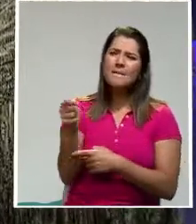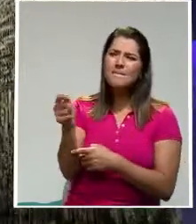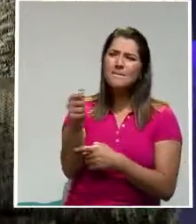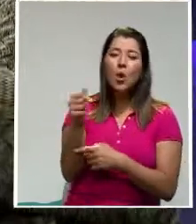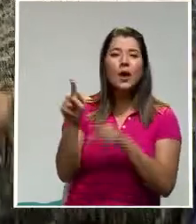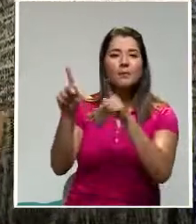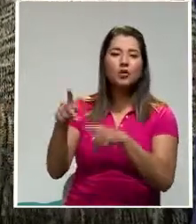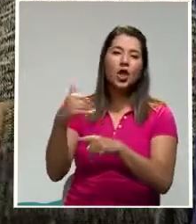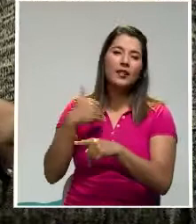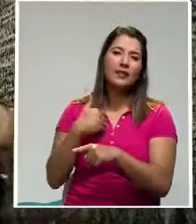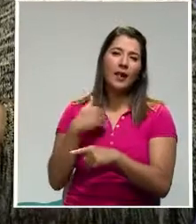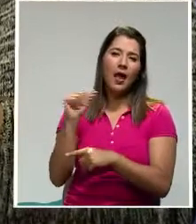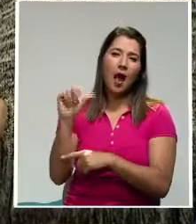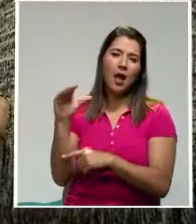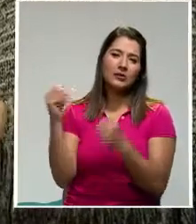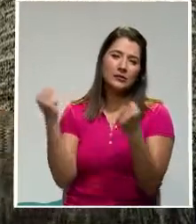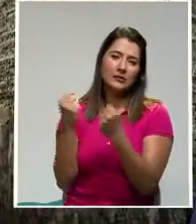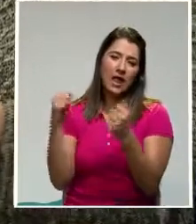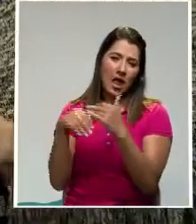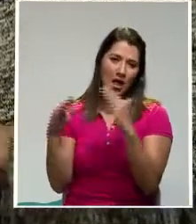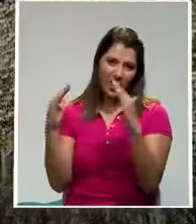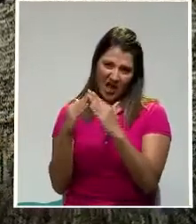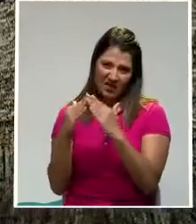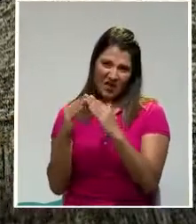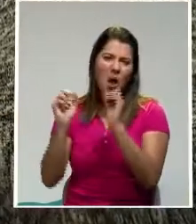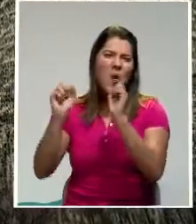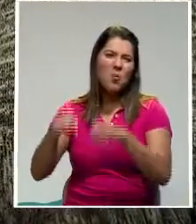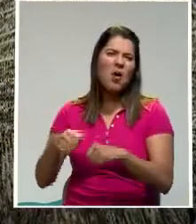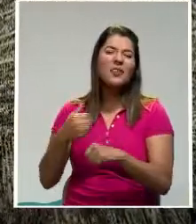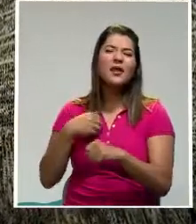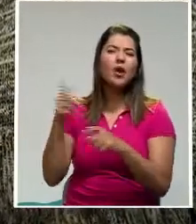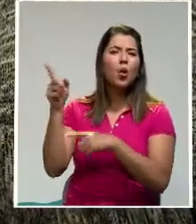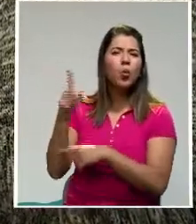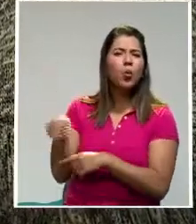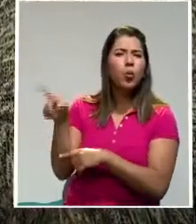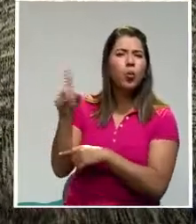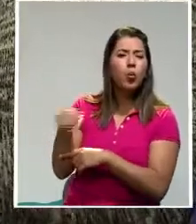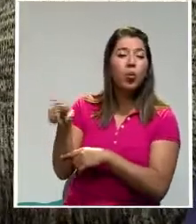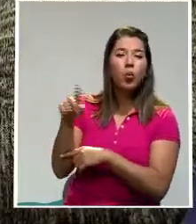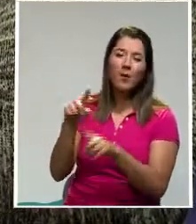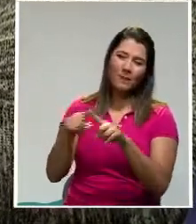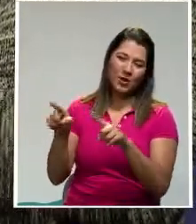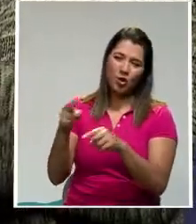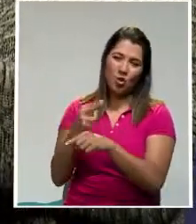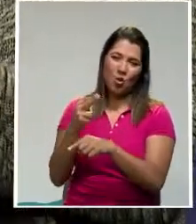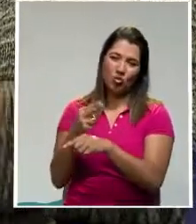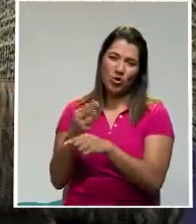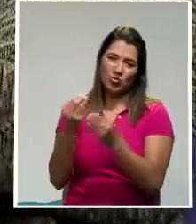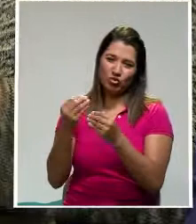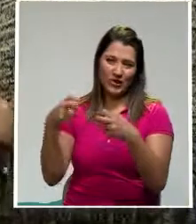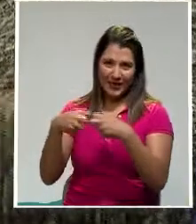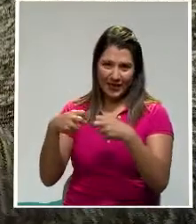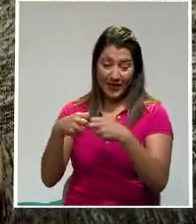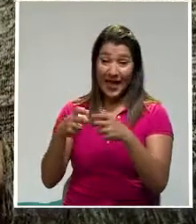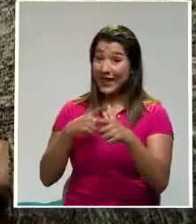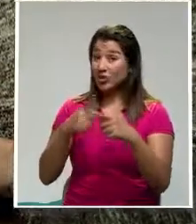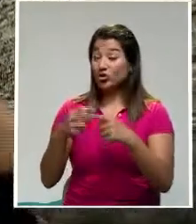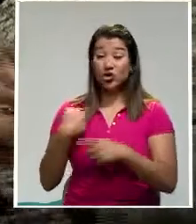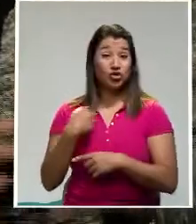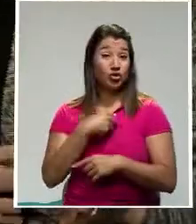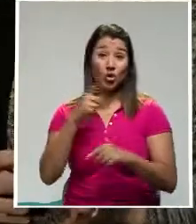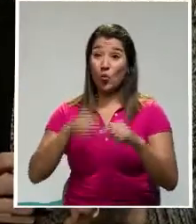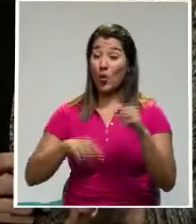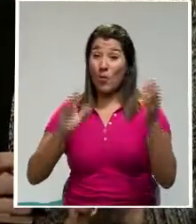Ajá. Podrían tener un ventilador, ¿verdad? Pero el ventilador consume mucho menos energía. Entonces, no podríamos comparar